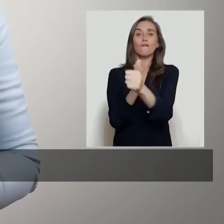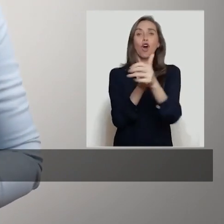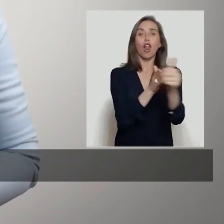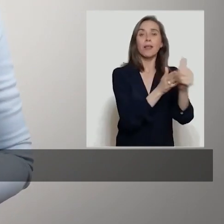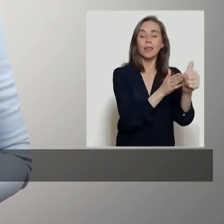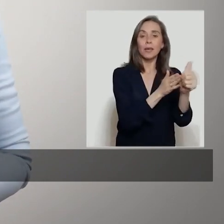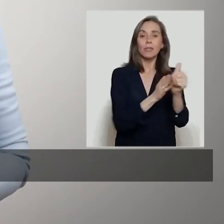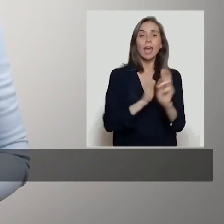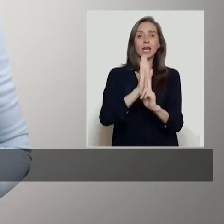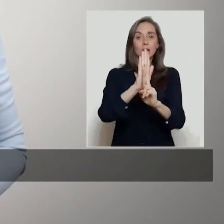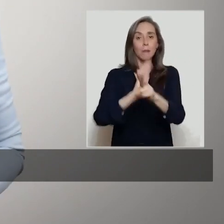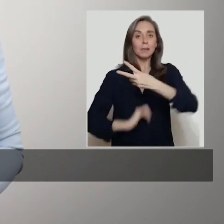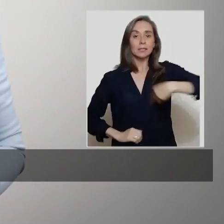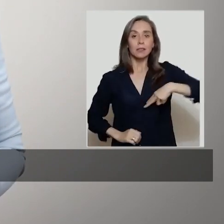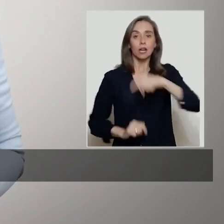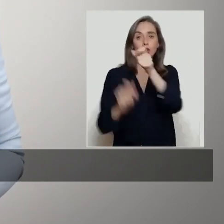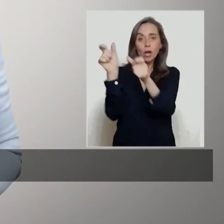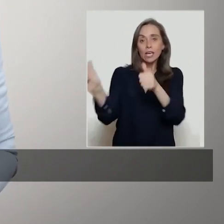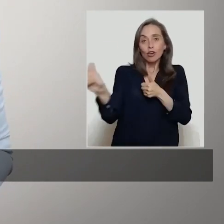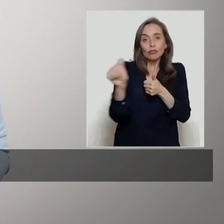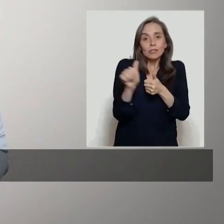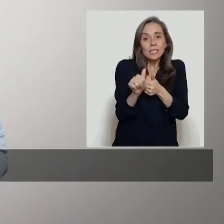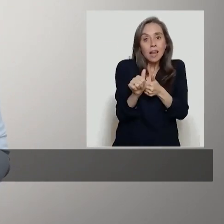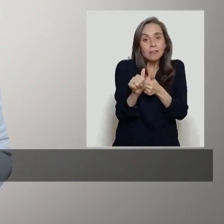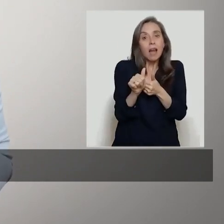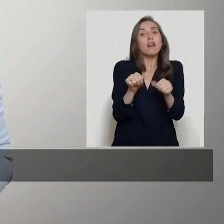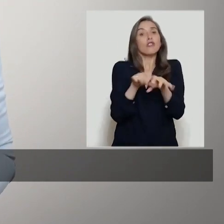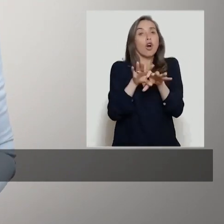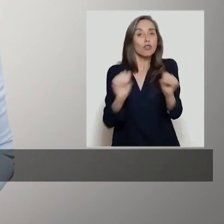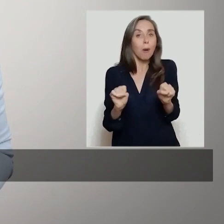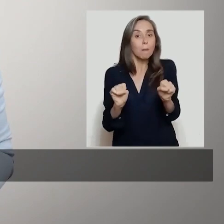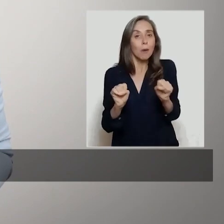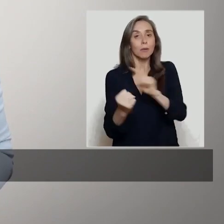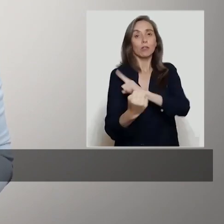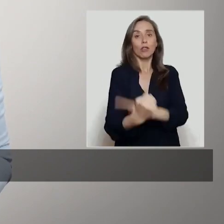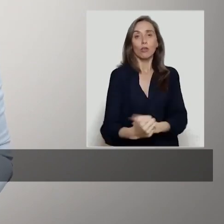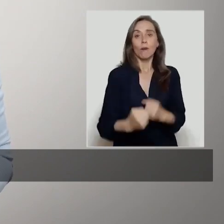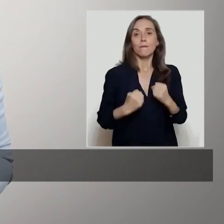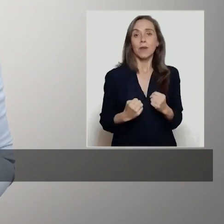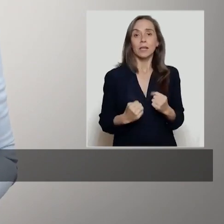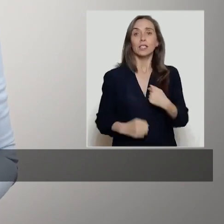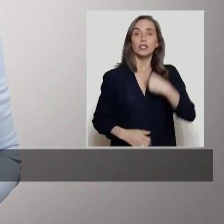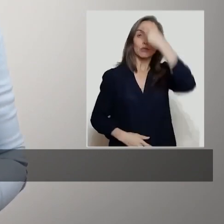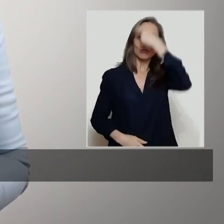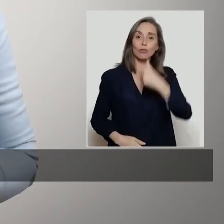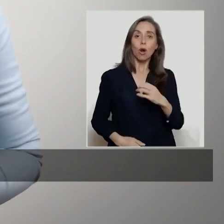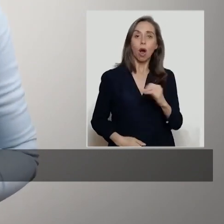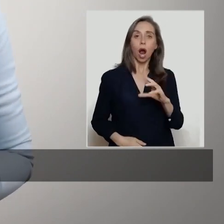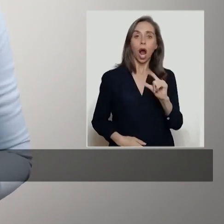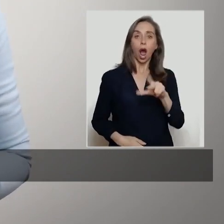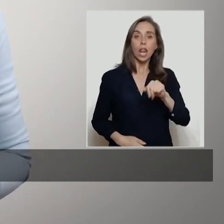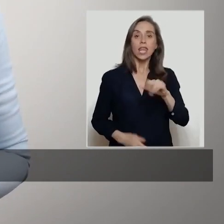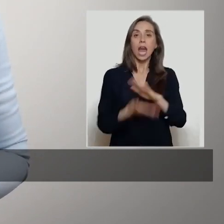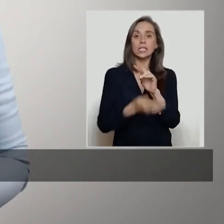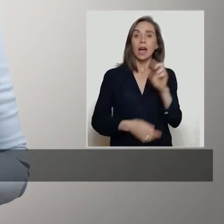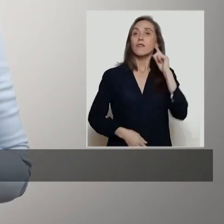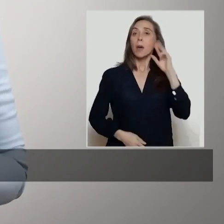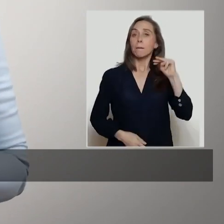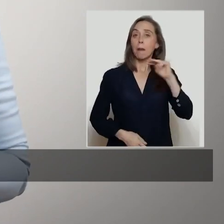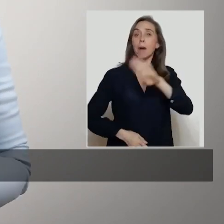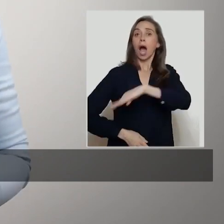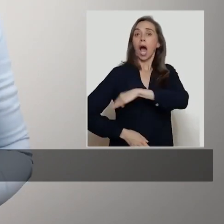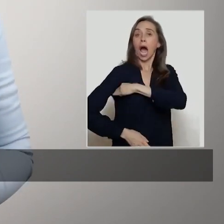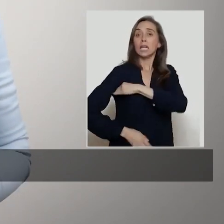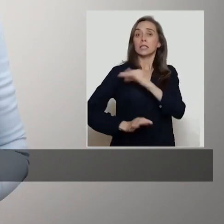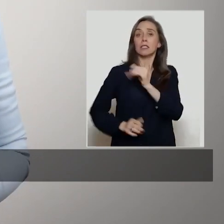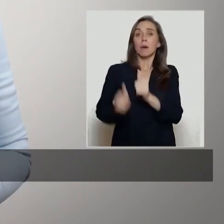Necesitamos nuevos liderazgos que nos representen, que sean cercanos, comprometidos y valientes. Soy Carolina Chávez,